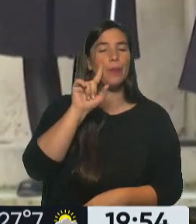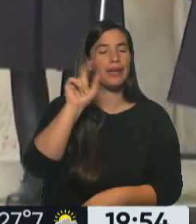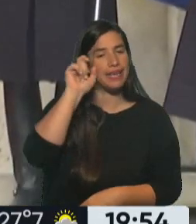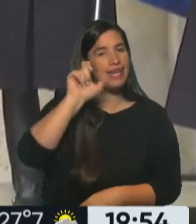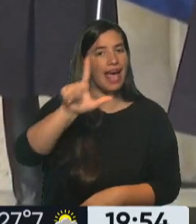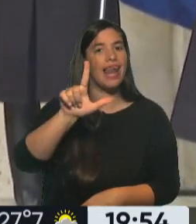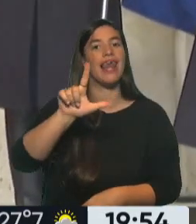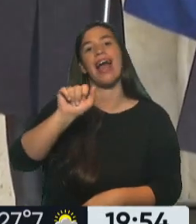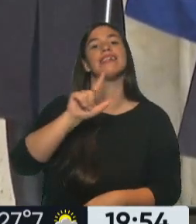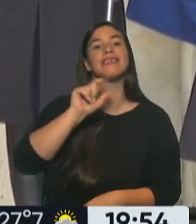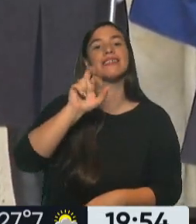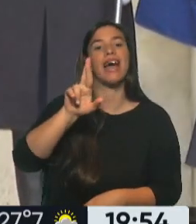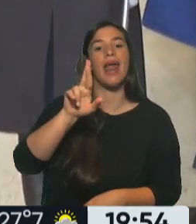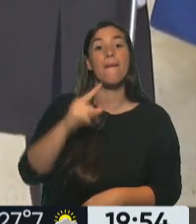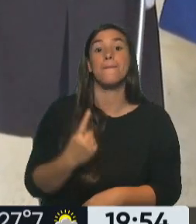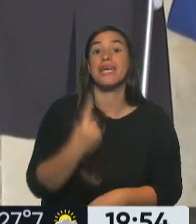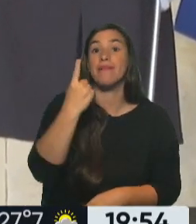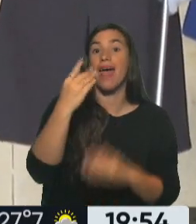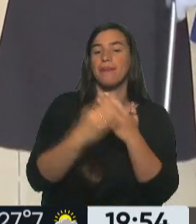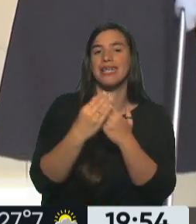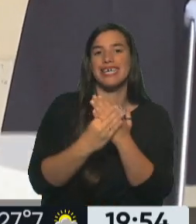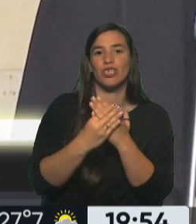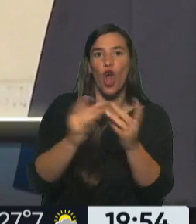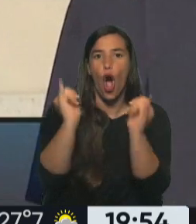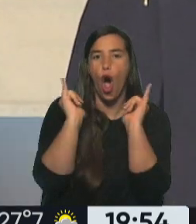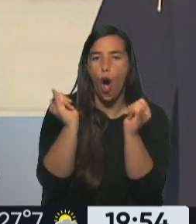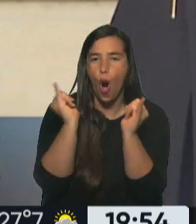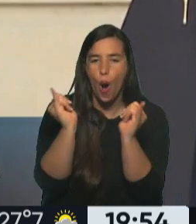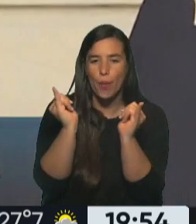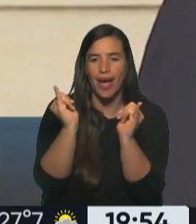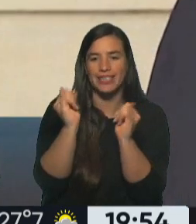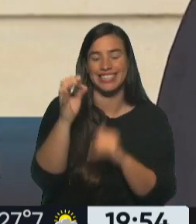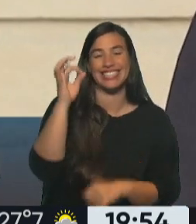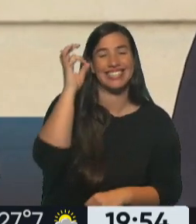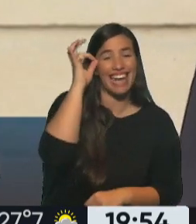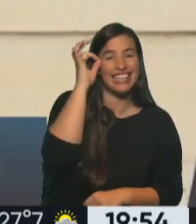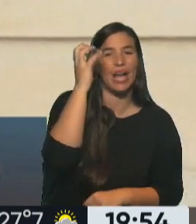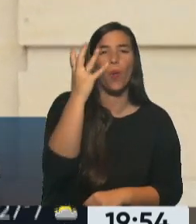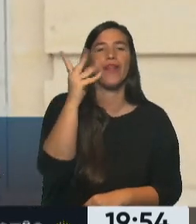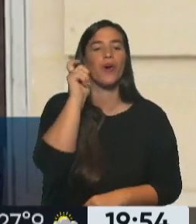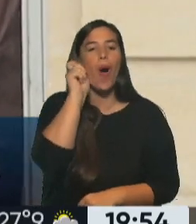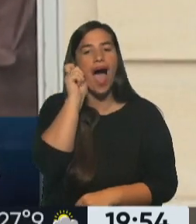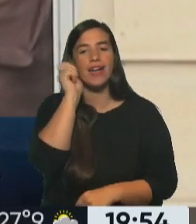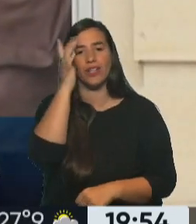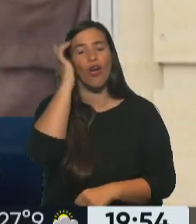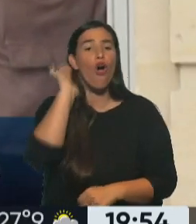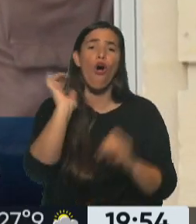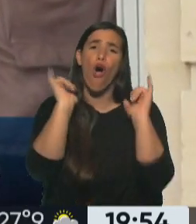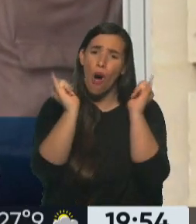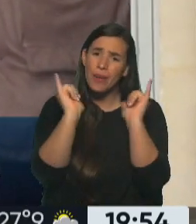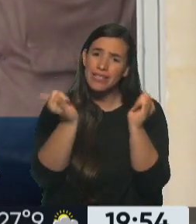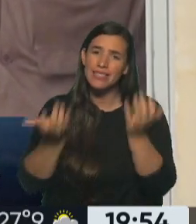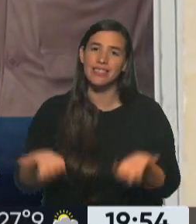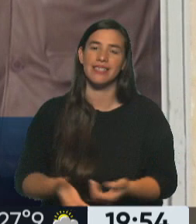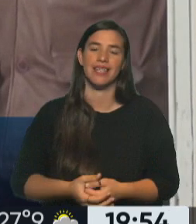de Francia más joven, 34 años, ahí estamos viendo las imágenes de este cambio de